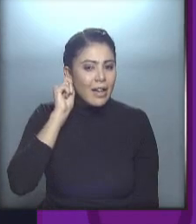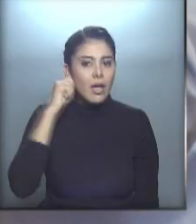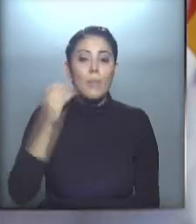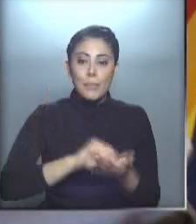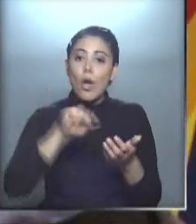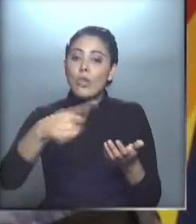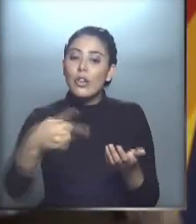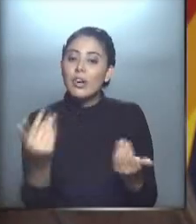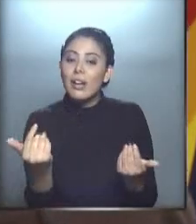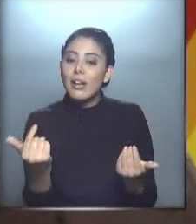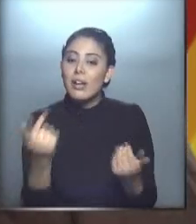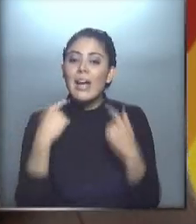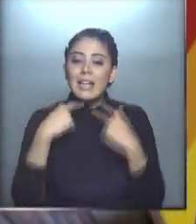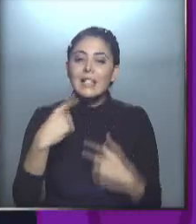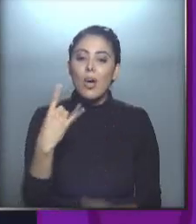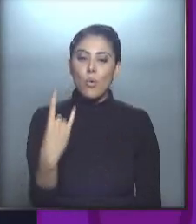¡Otra!